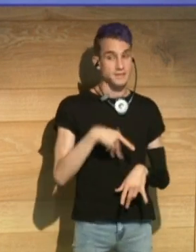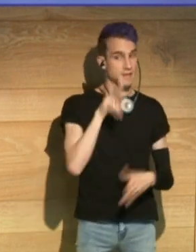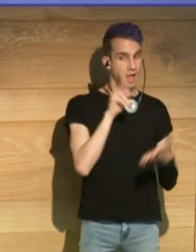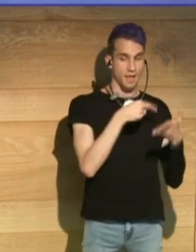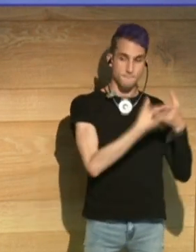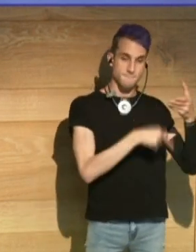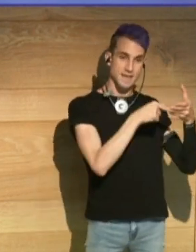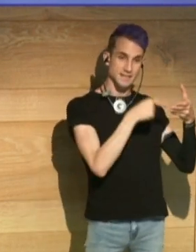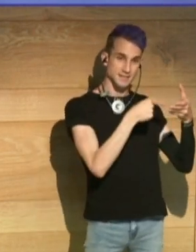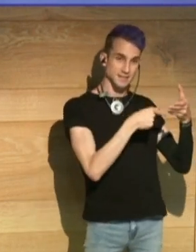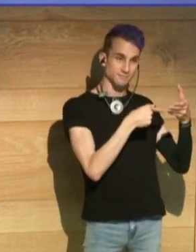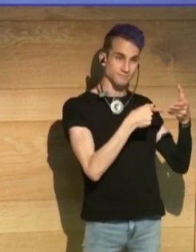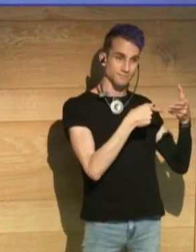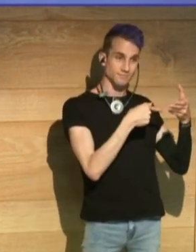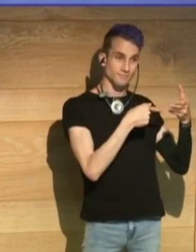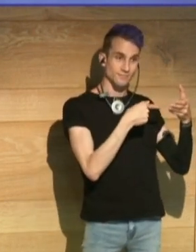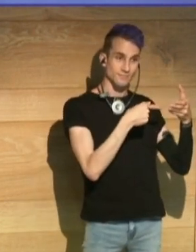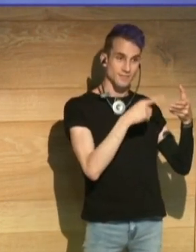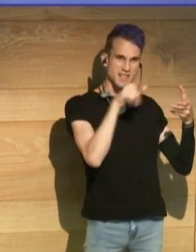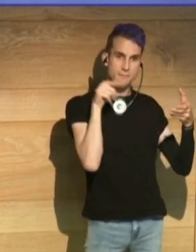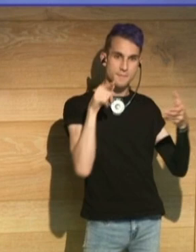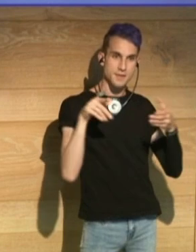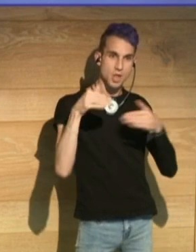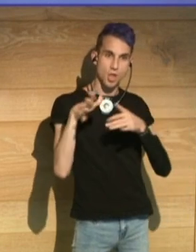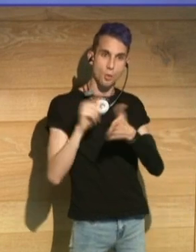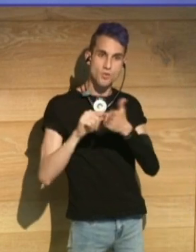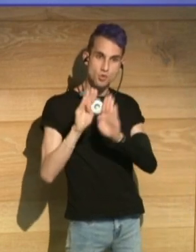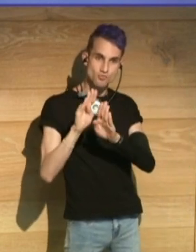Times cuelga incluso de su estudio. No sé si es correcto o no.